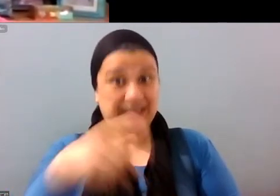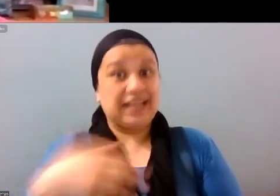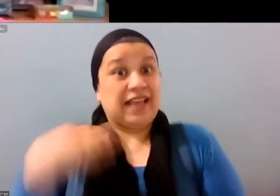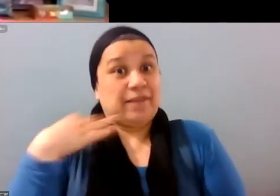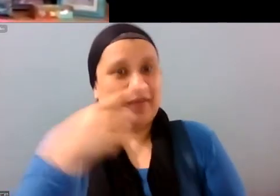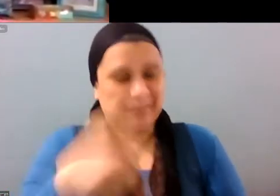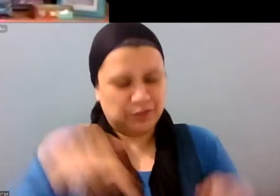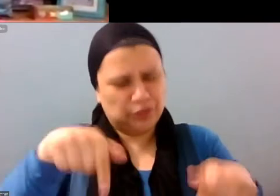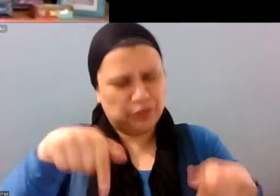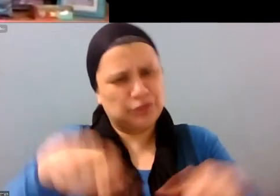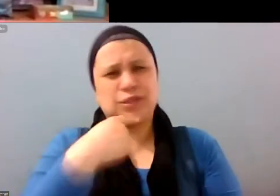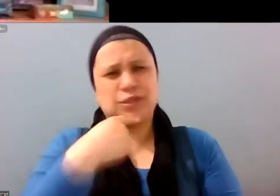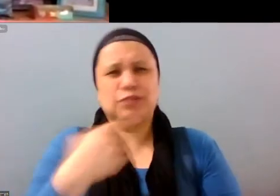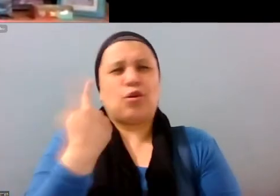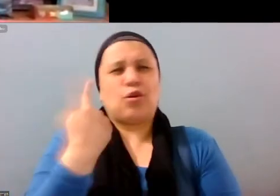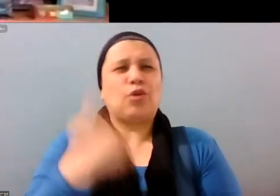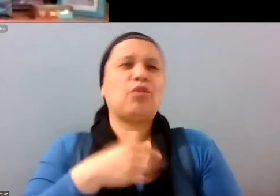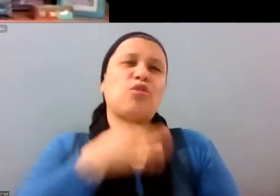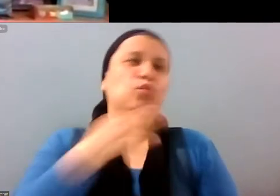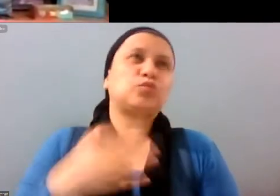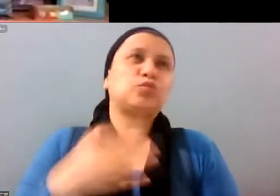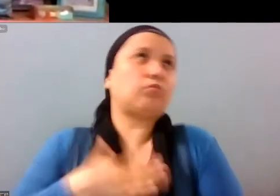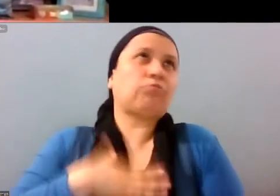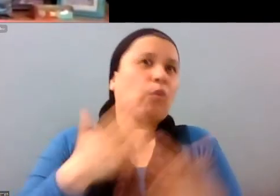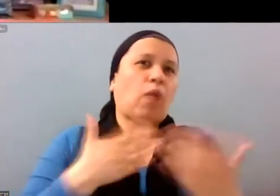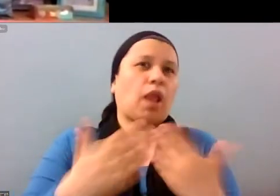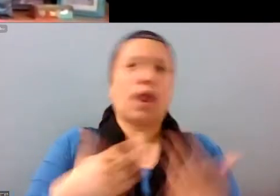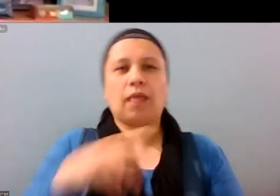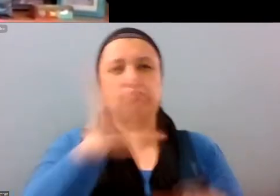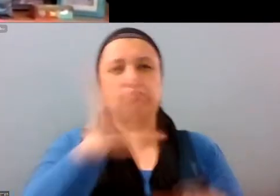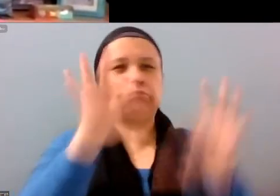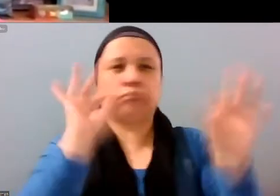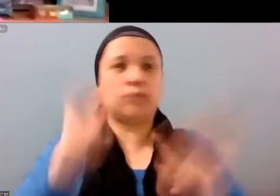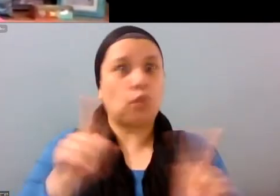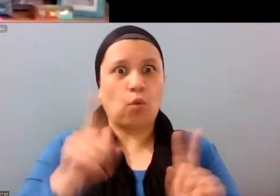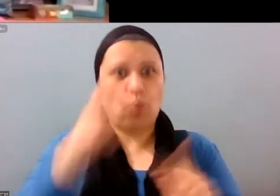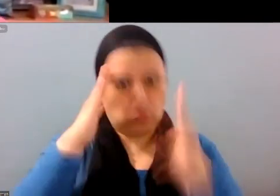fue antojadiza realmente fue precisamente porque es importante